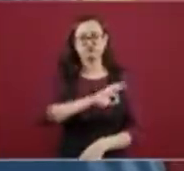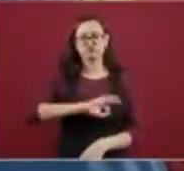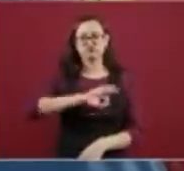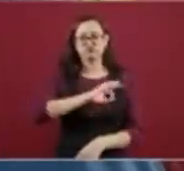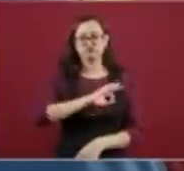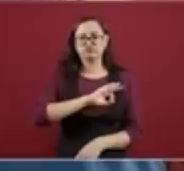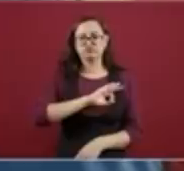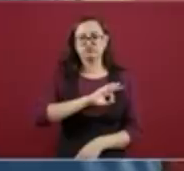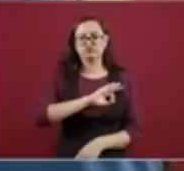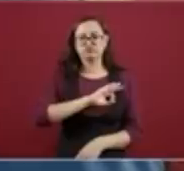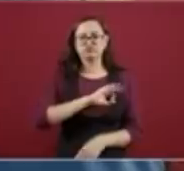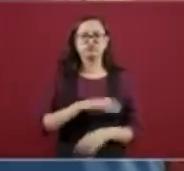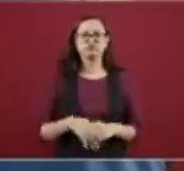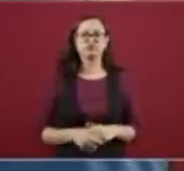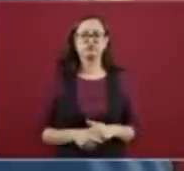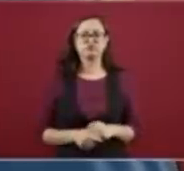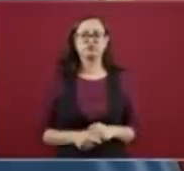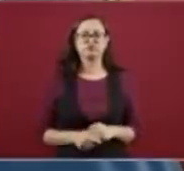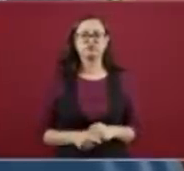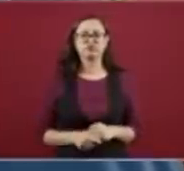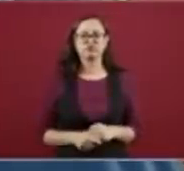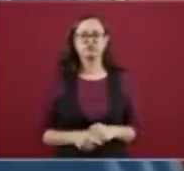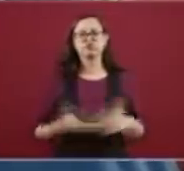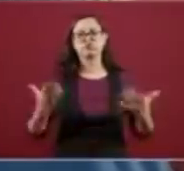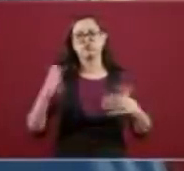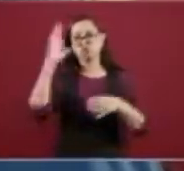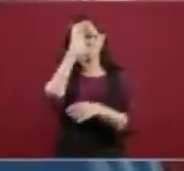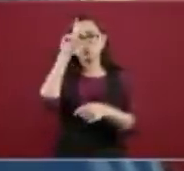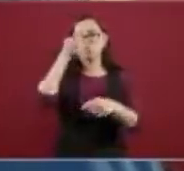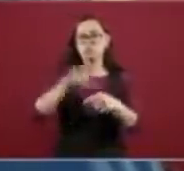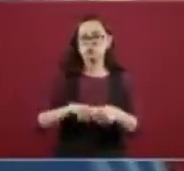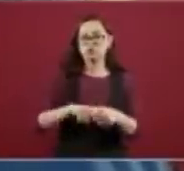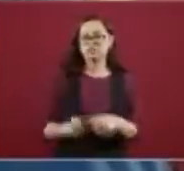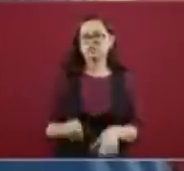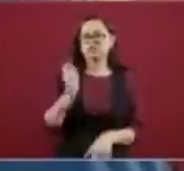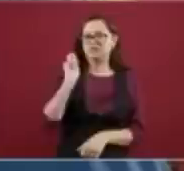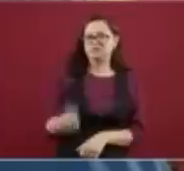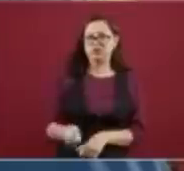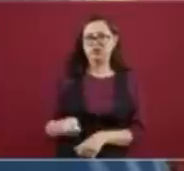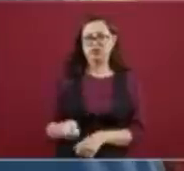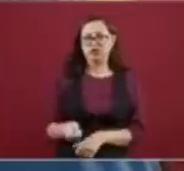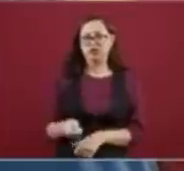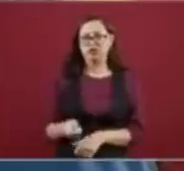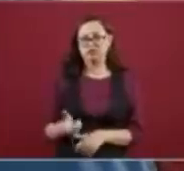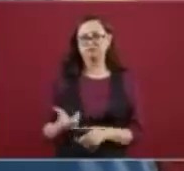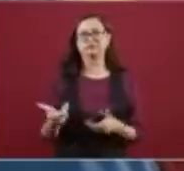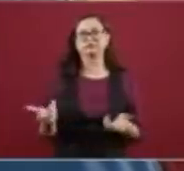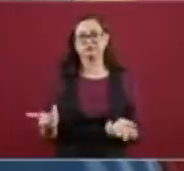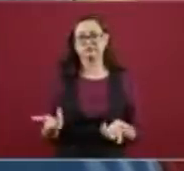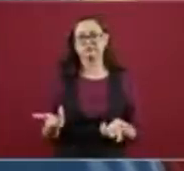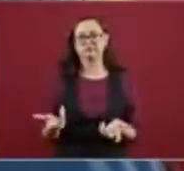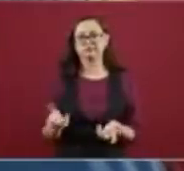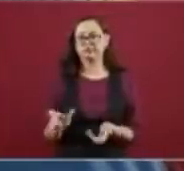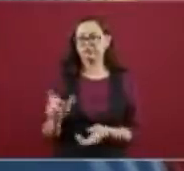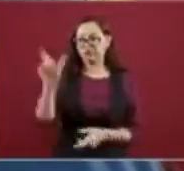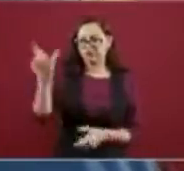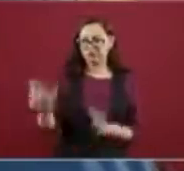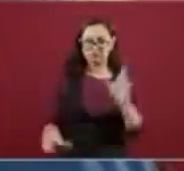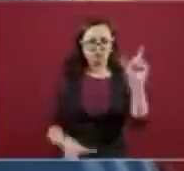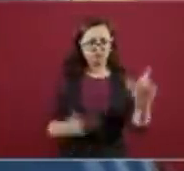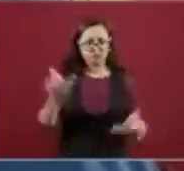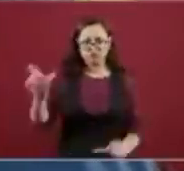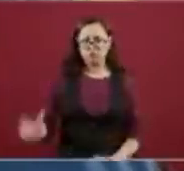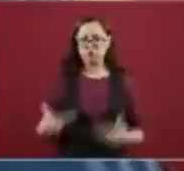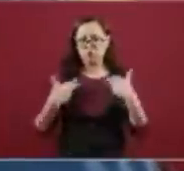en algo tiene su papel la cultura, es la posibilidad de generar seres humanos